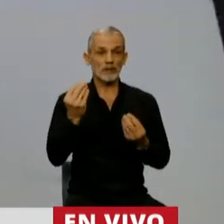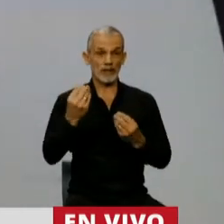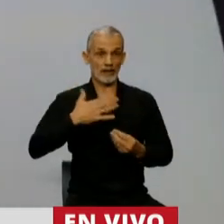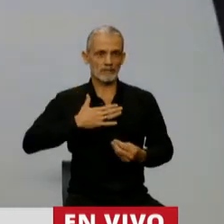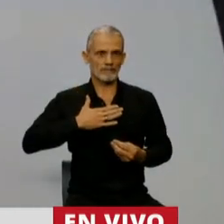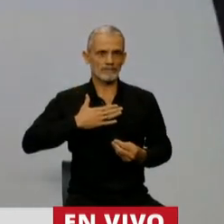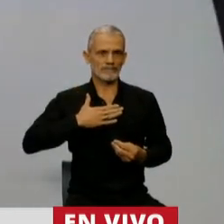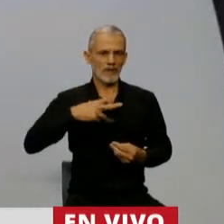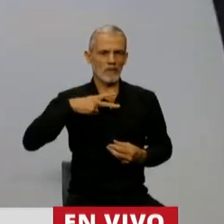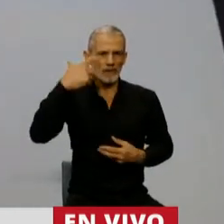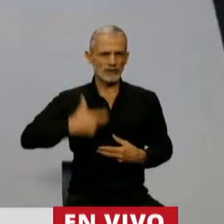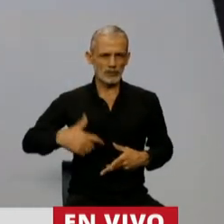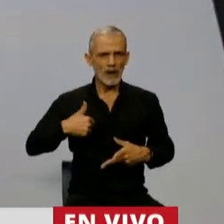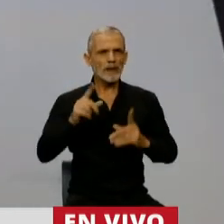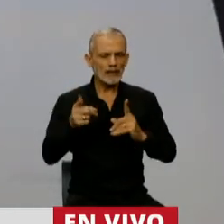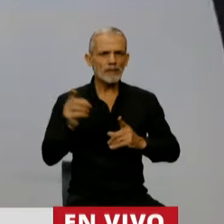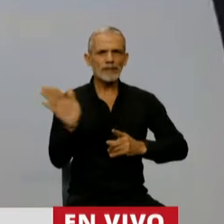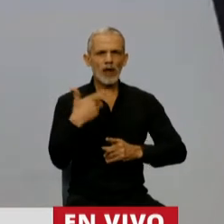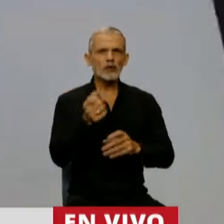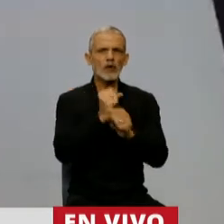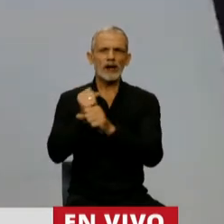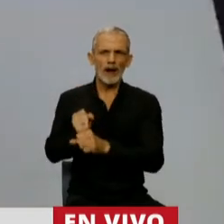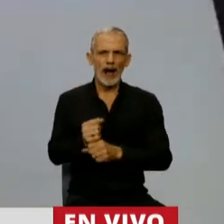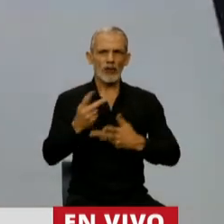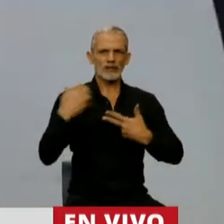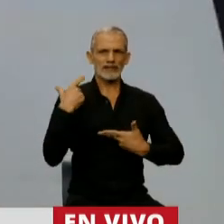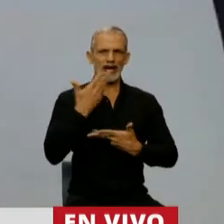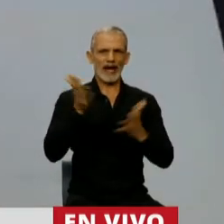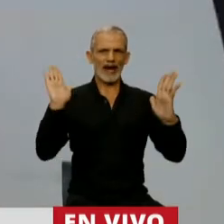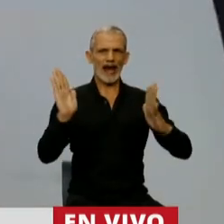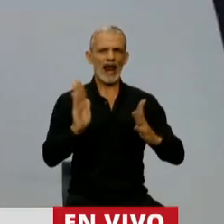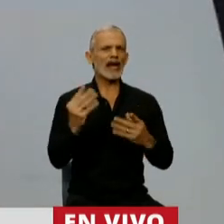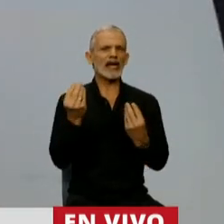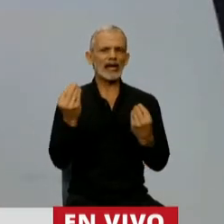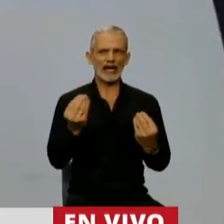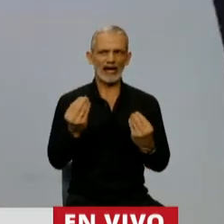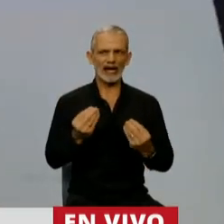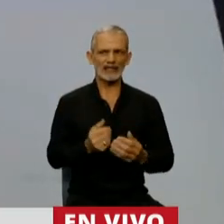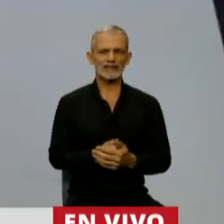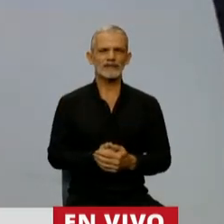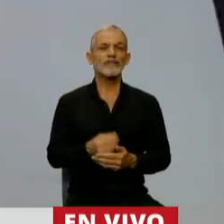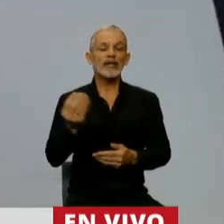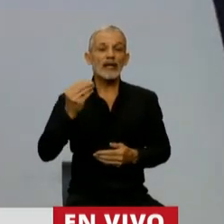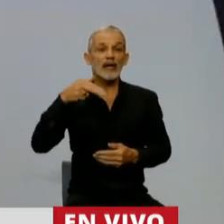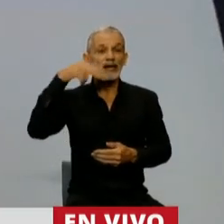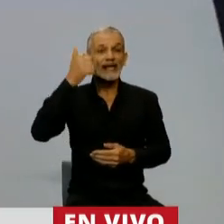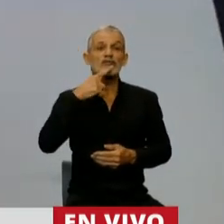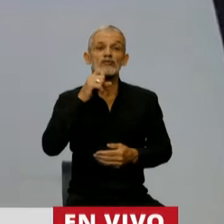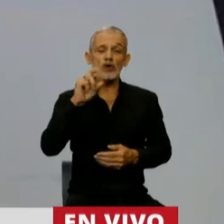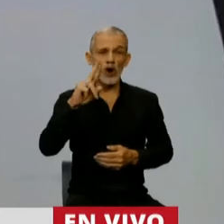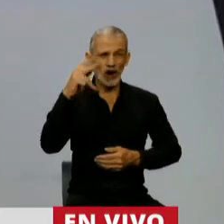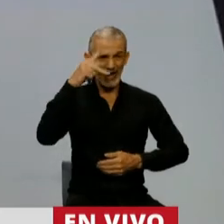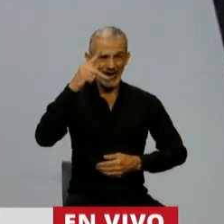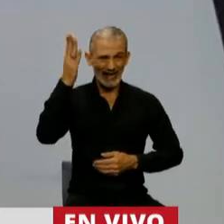mí en lo particular, pero para los trabajadores en general, es que Néstor Kirchner,